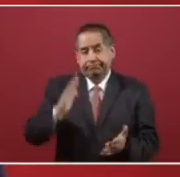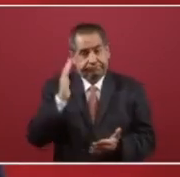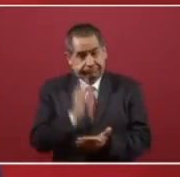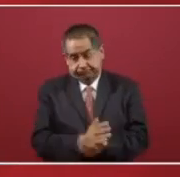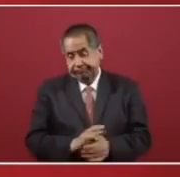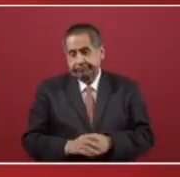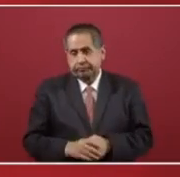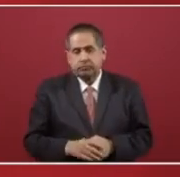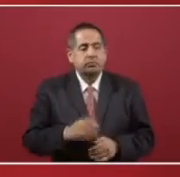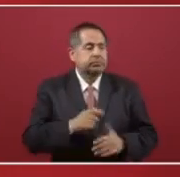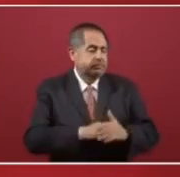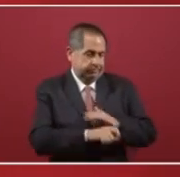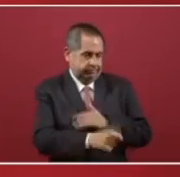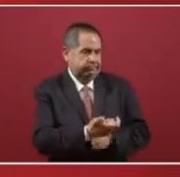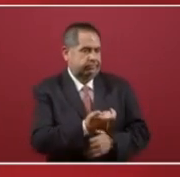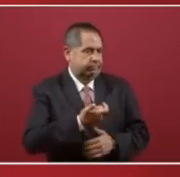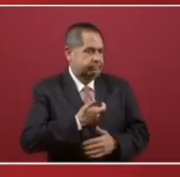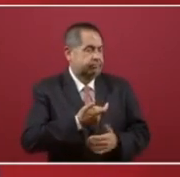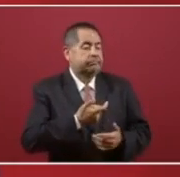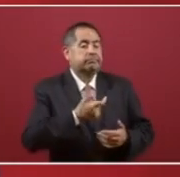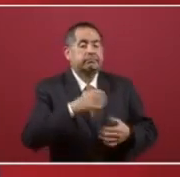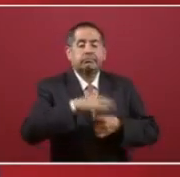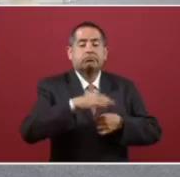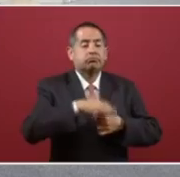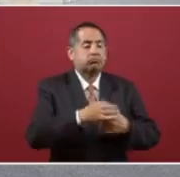la compra de votos,